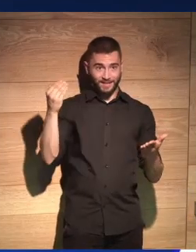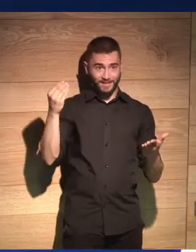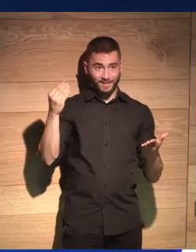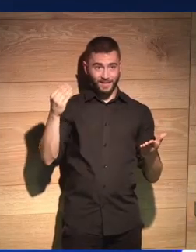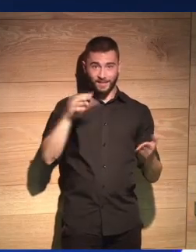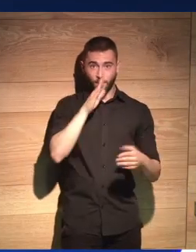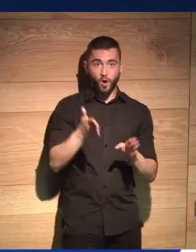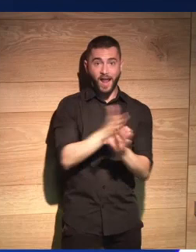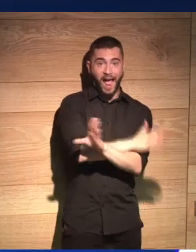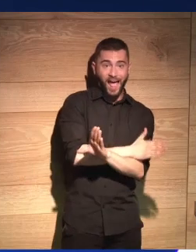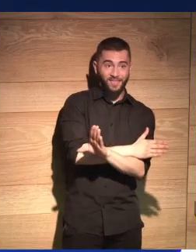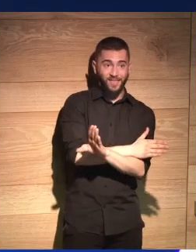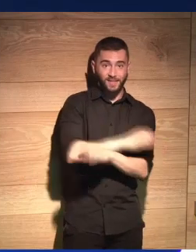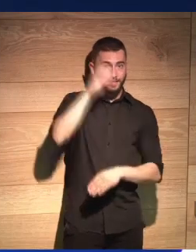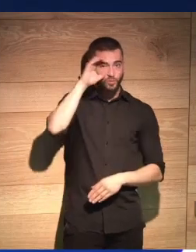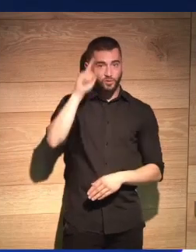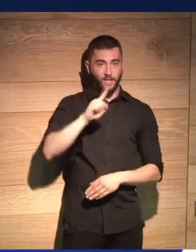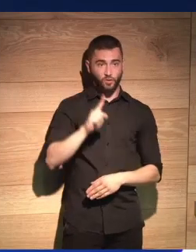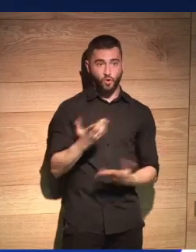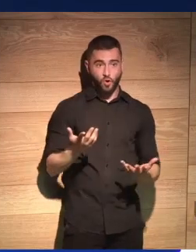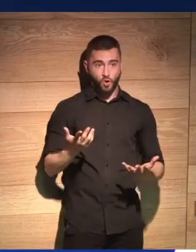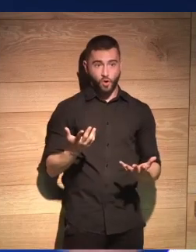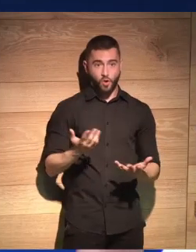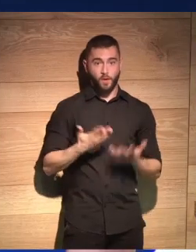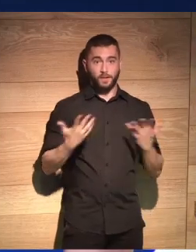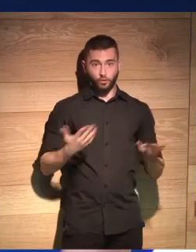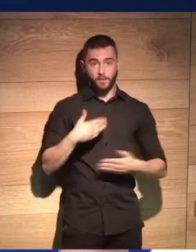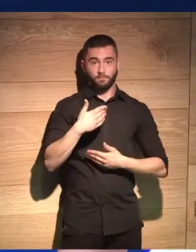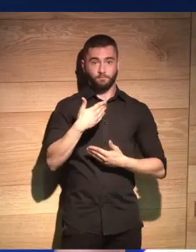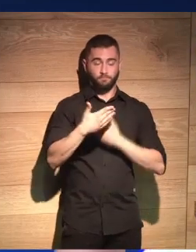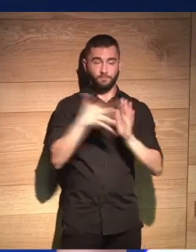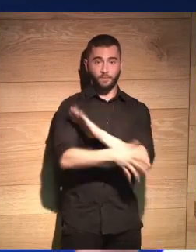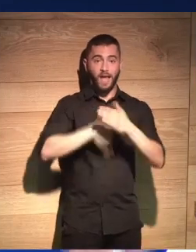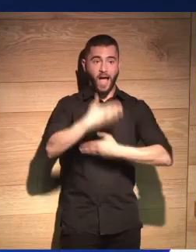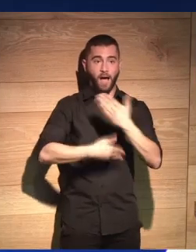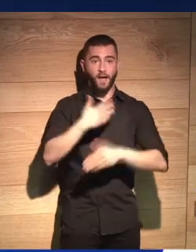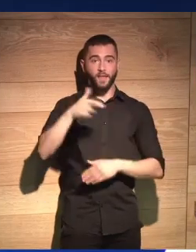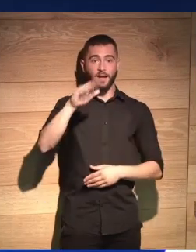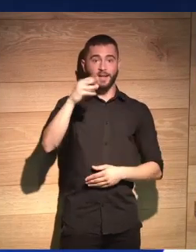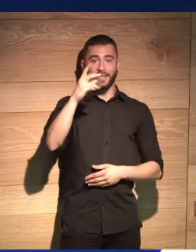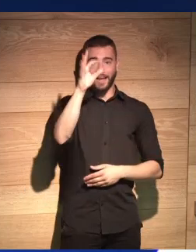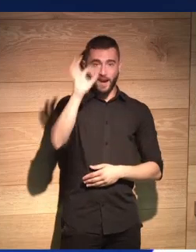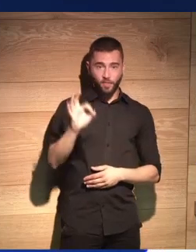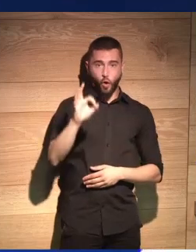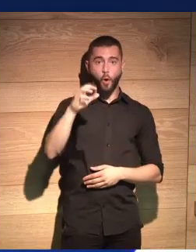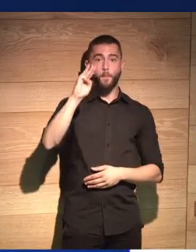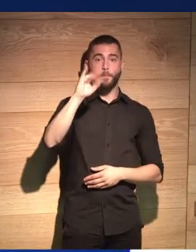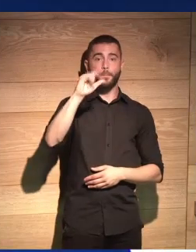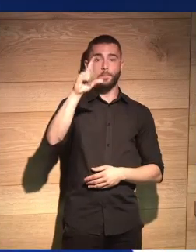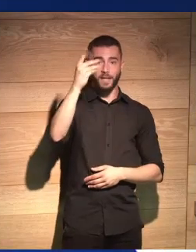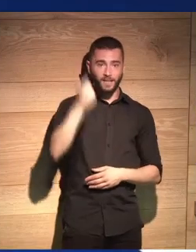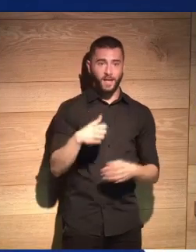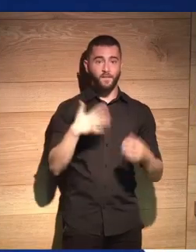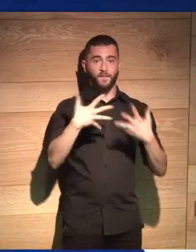habían oído y yo tampoco, y eso avanza. Ricardo Piglia tiene una frase muy misteriosa al